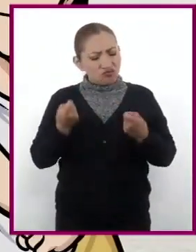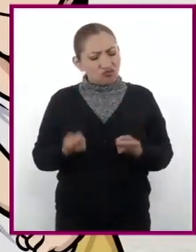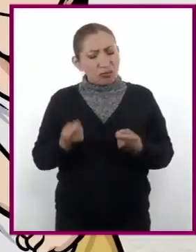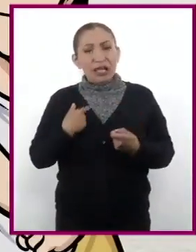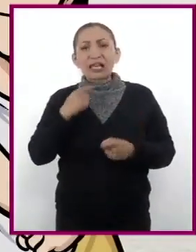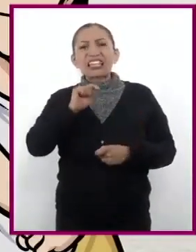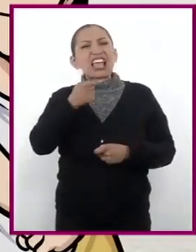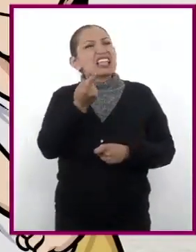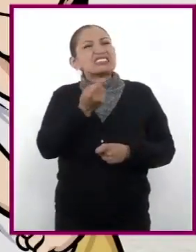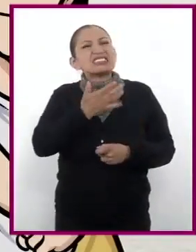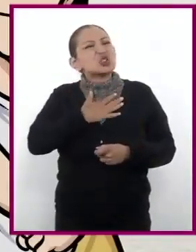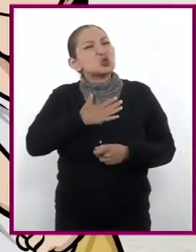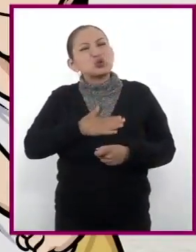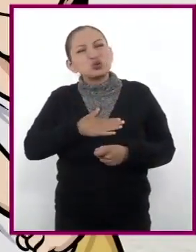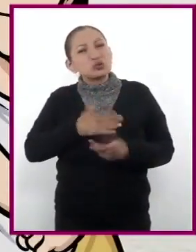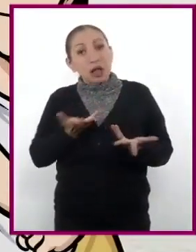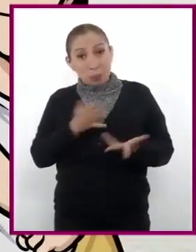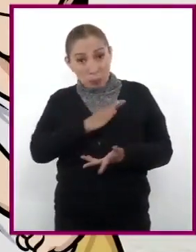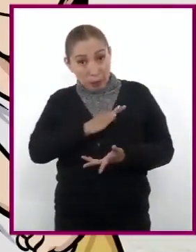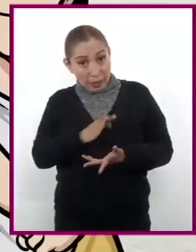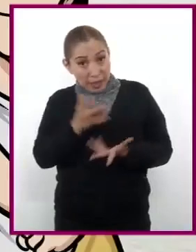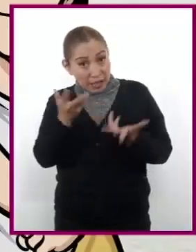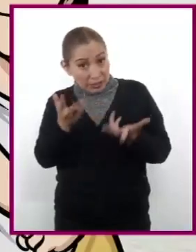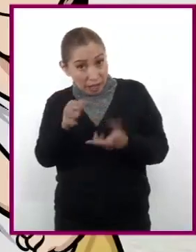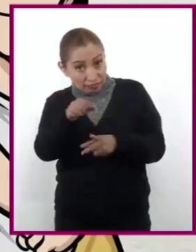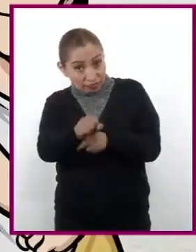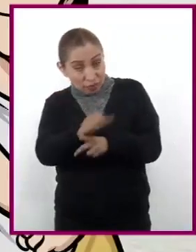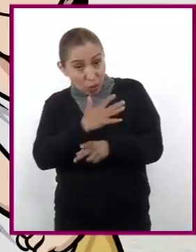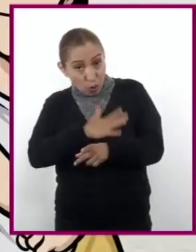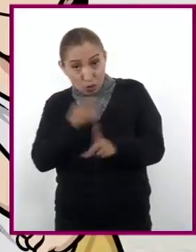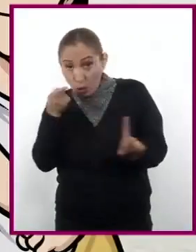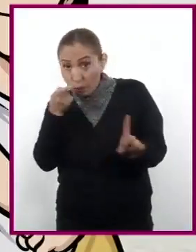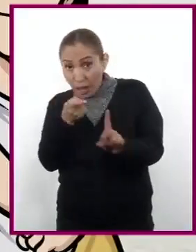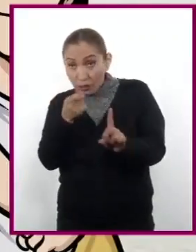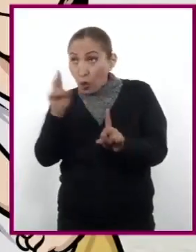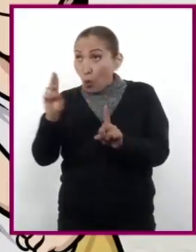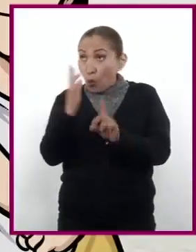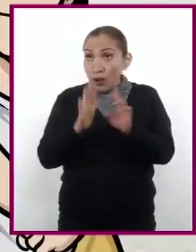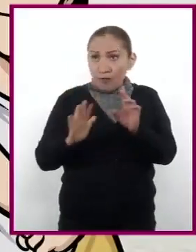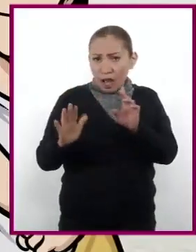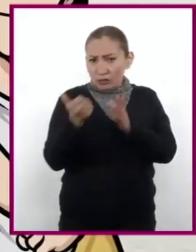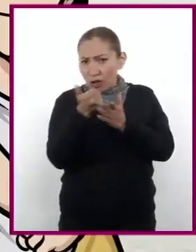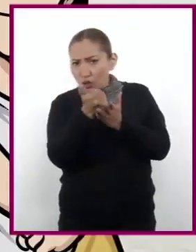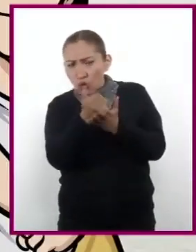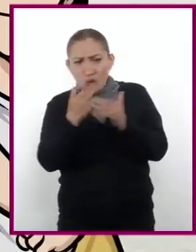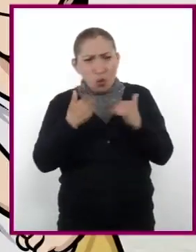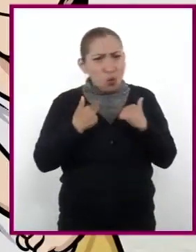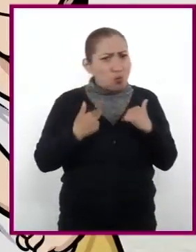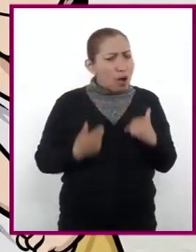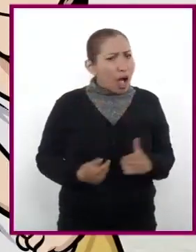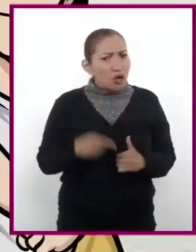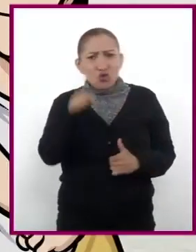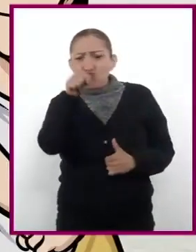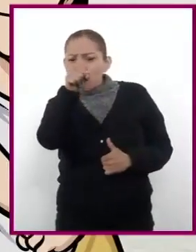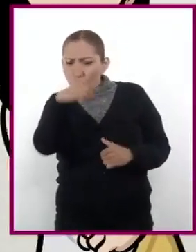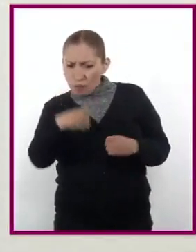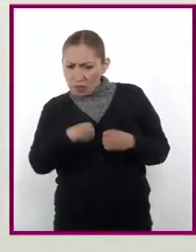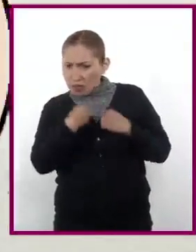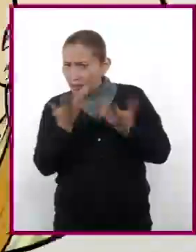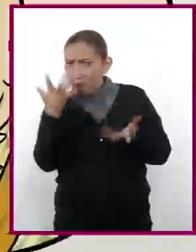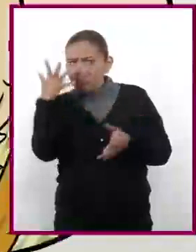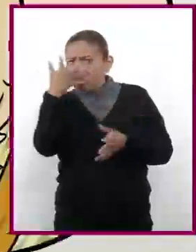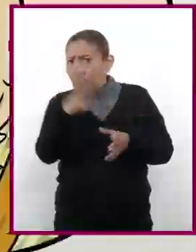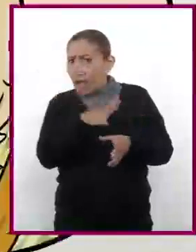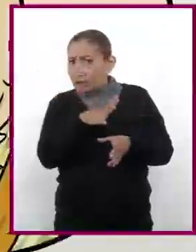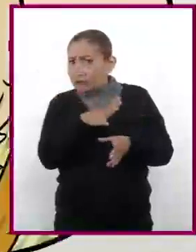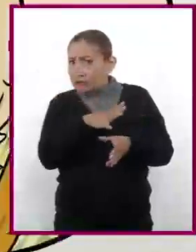es la justicia? ¿Es posible lograrla? ¿Tiene un propósito el universo, la humanidad, tu propia